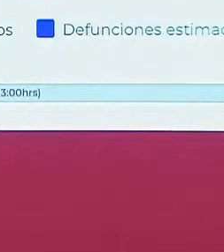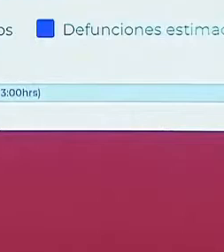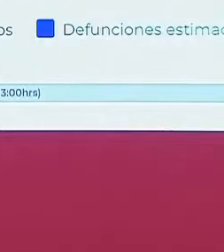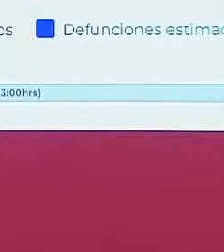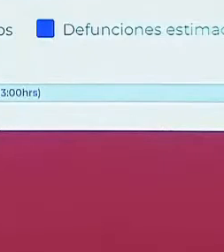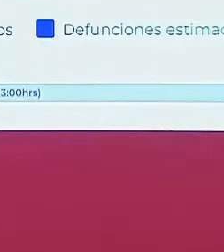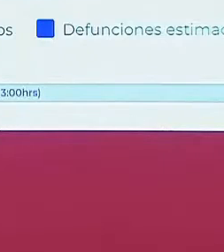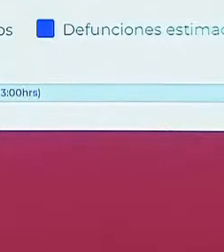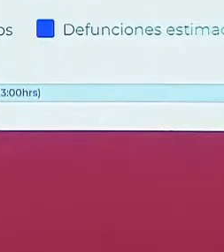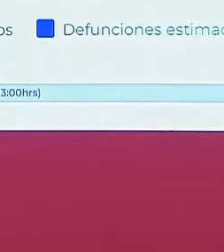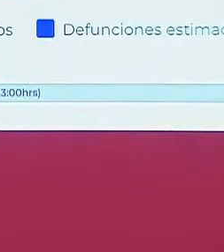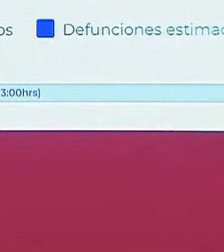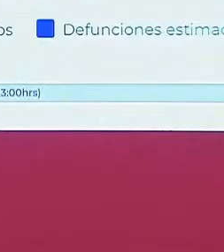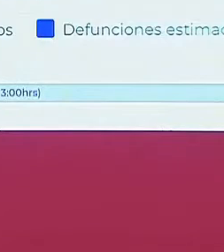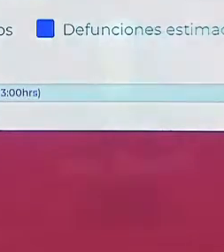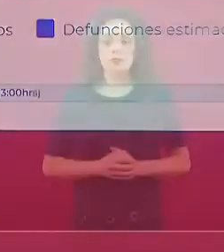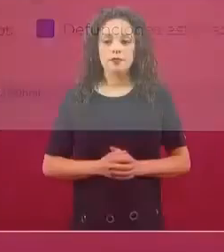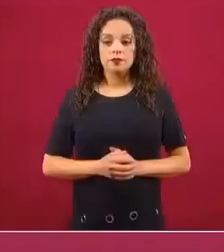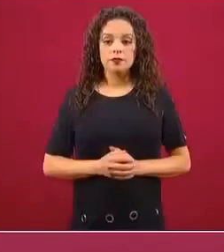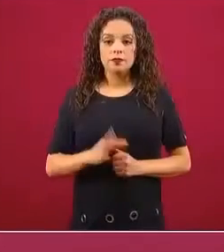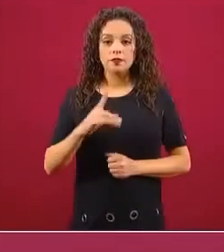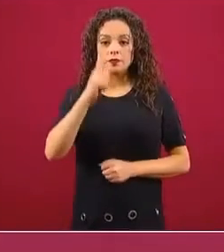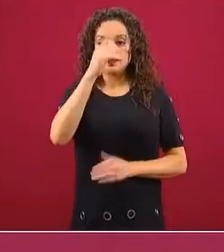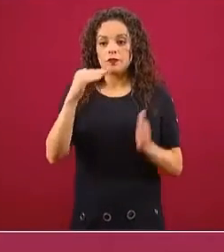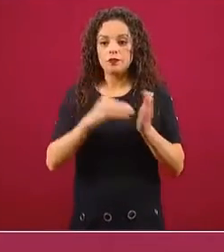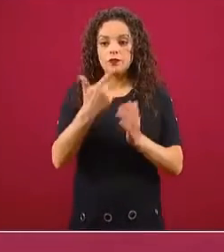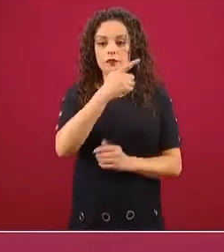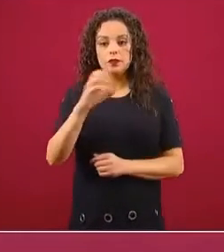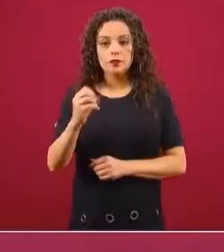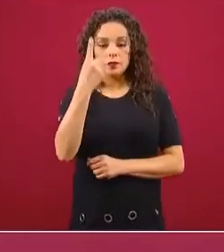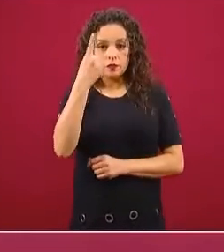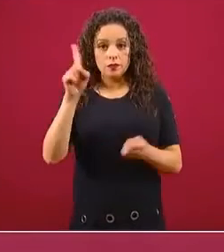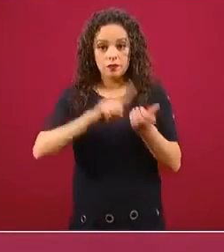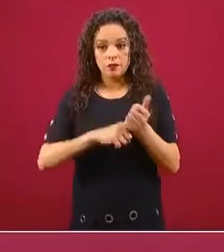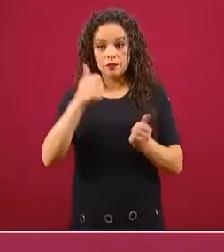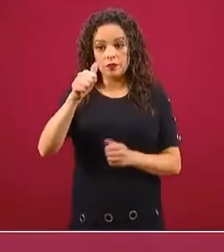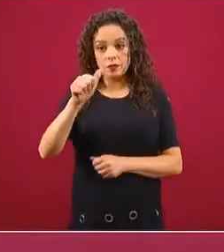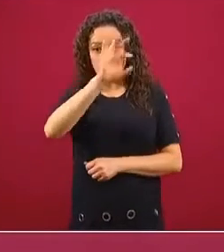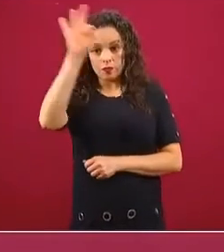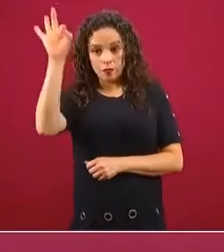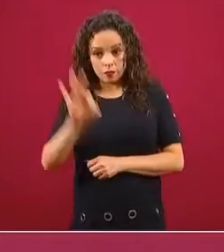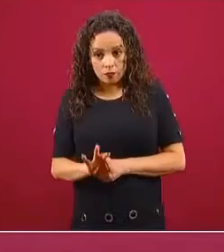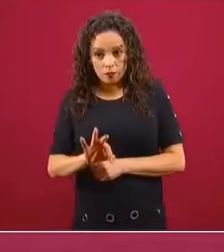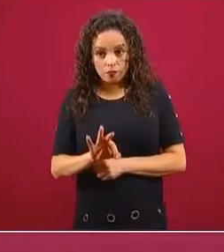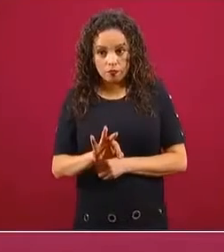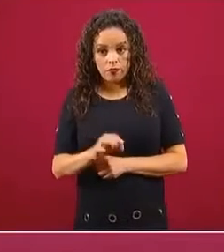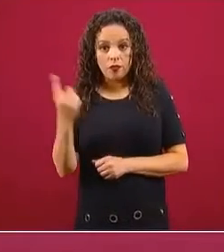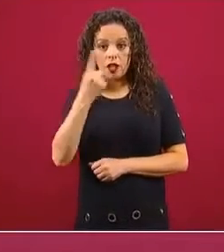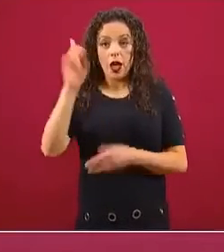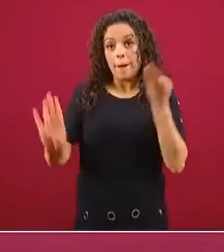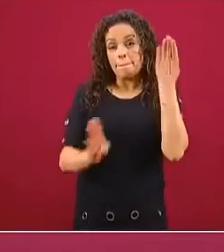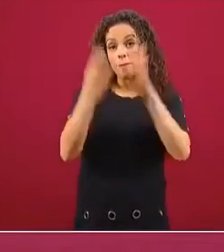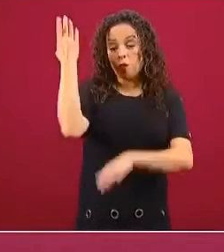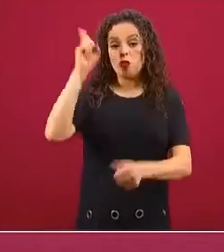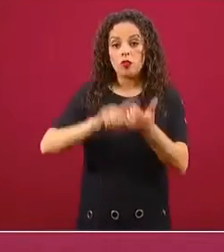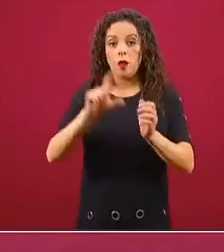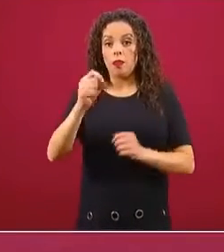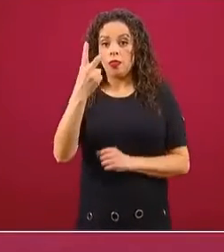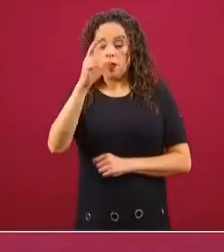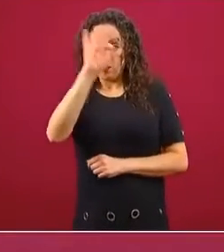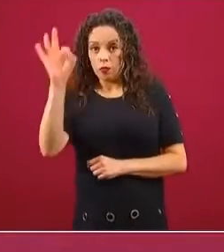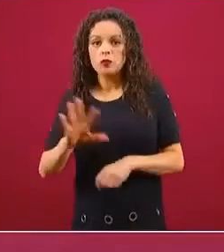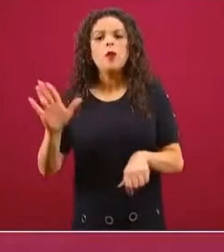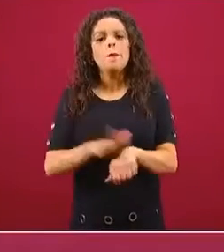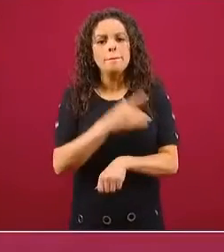51.701 son 16%. Noten que es menos que el promedio mundial, que fue 22%. Esto es consecuencia de